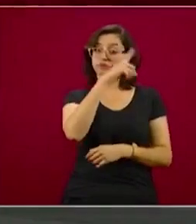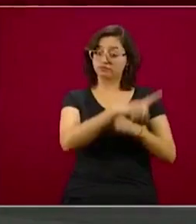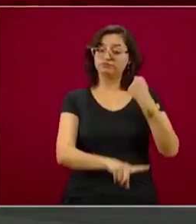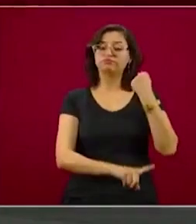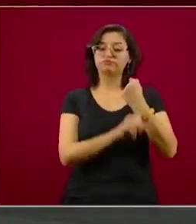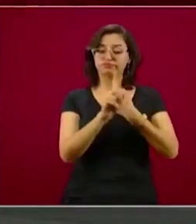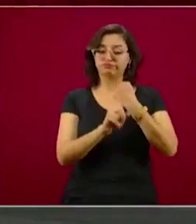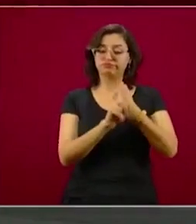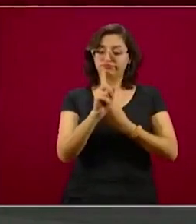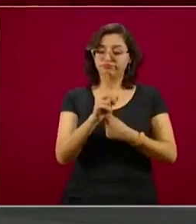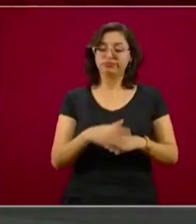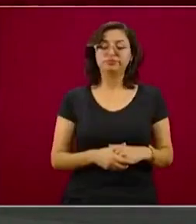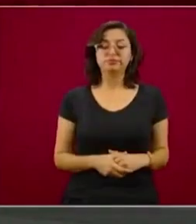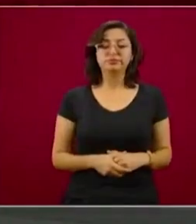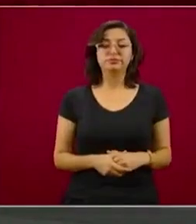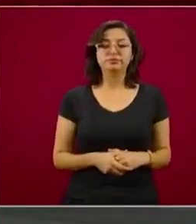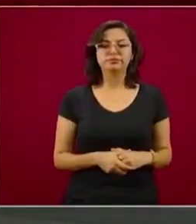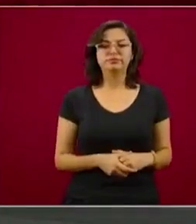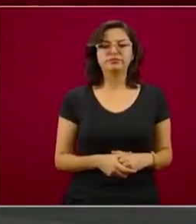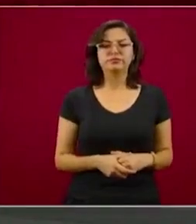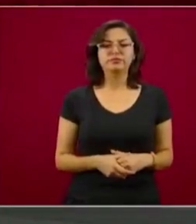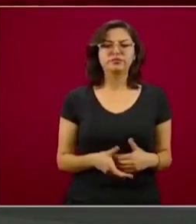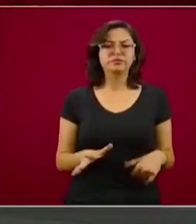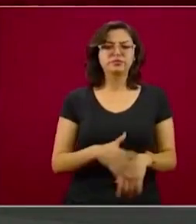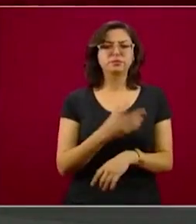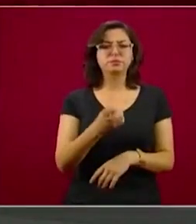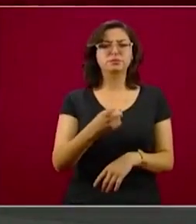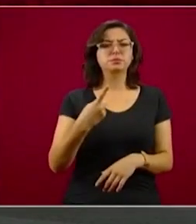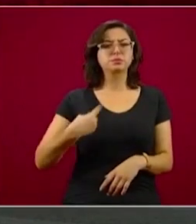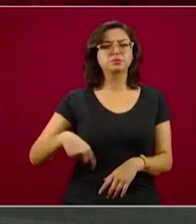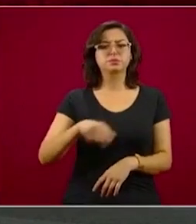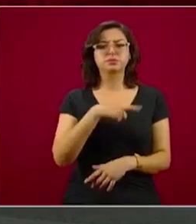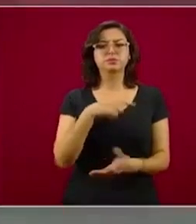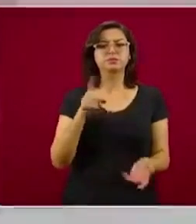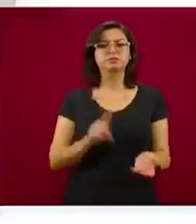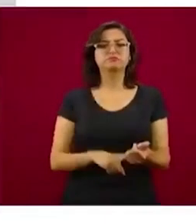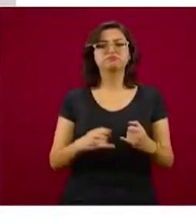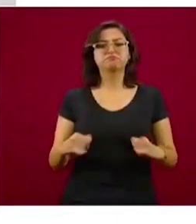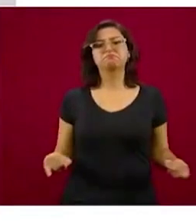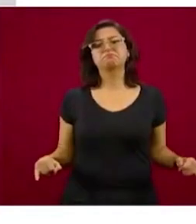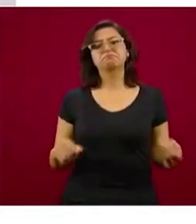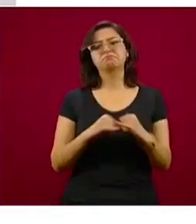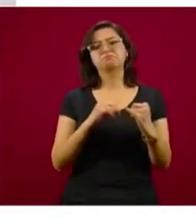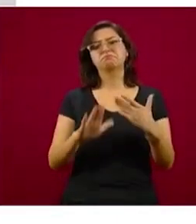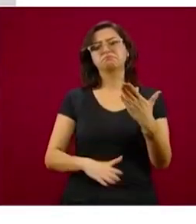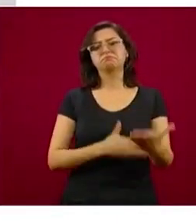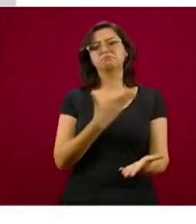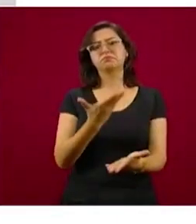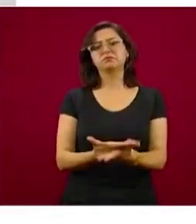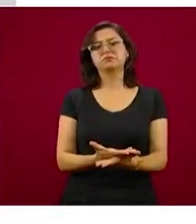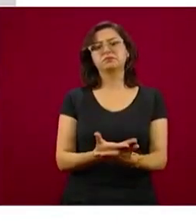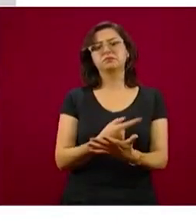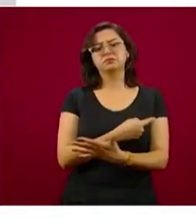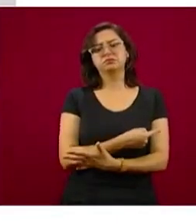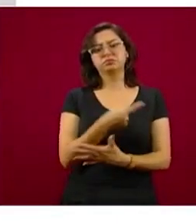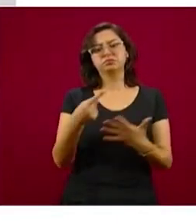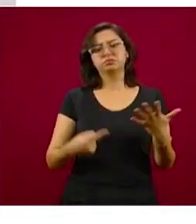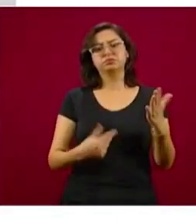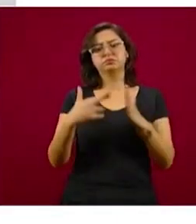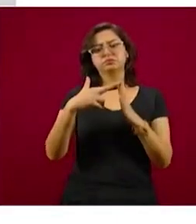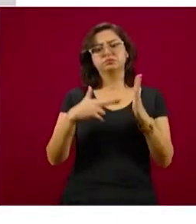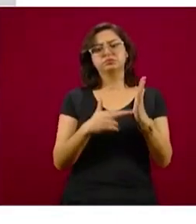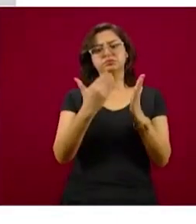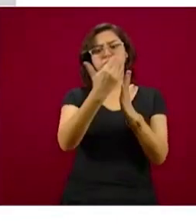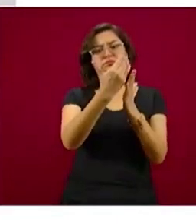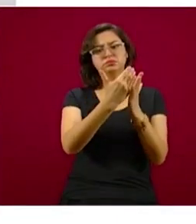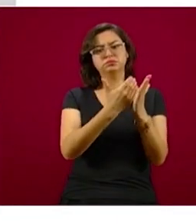Nosotros hemos planteado desde el instituto una serie de principios y